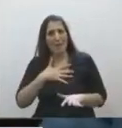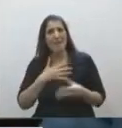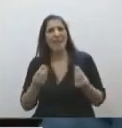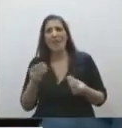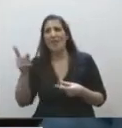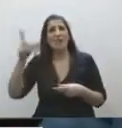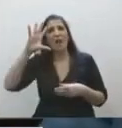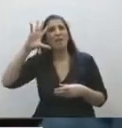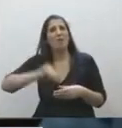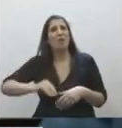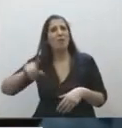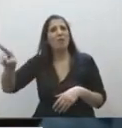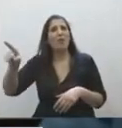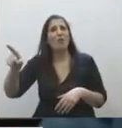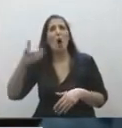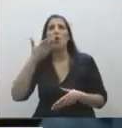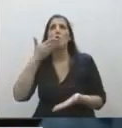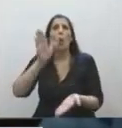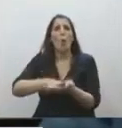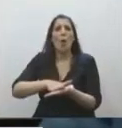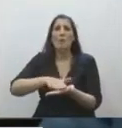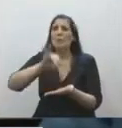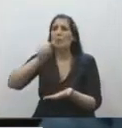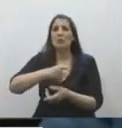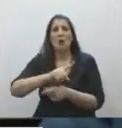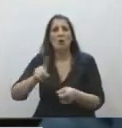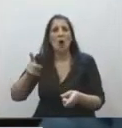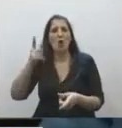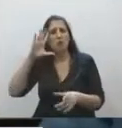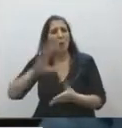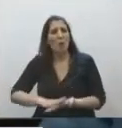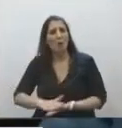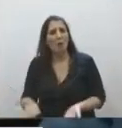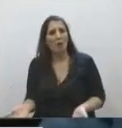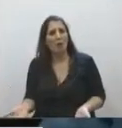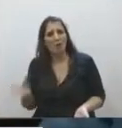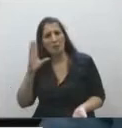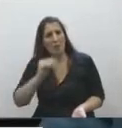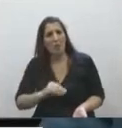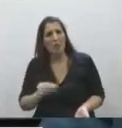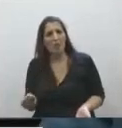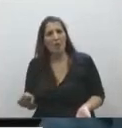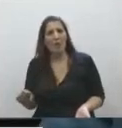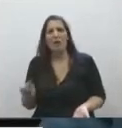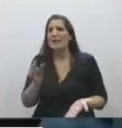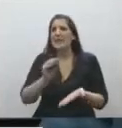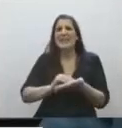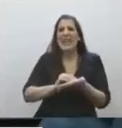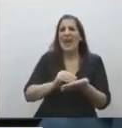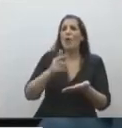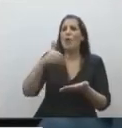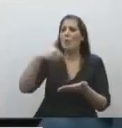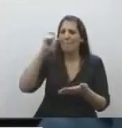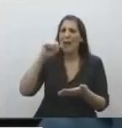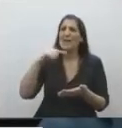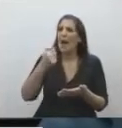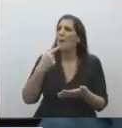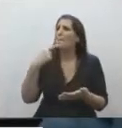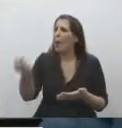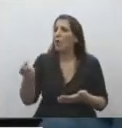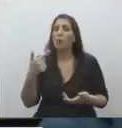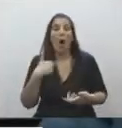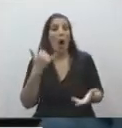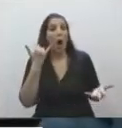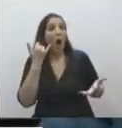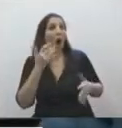Yo presido la Comisión de Pymes. En la Comisión de Pymes es impresionante la cantidad de pymes que se están cerrando, el tema de la